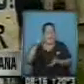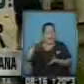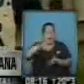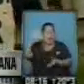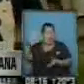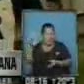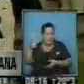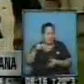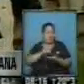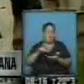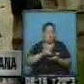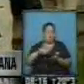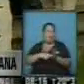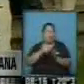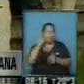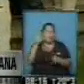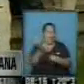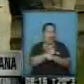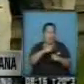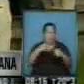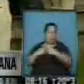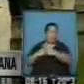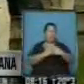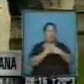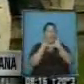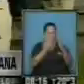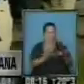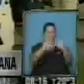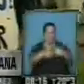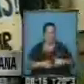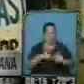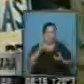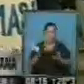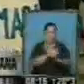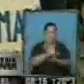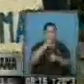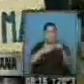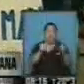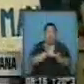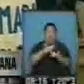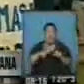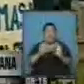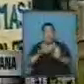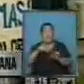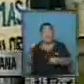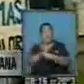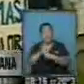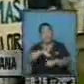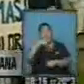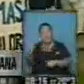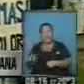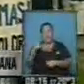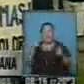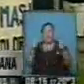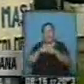¿no? Los diputados bonaerenses votamos unánimemente el proyecto de expropiación, tiene media sanción, así que está a la espera de esa sanción para que